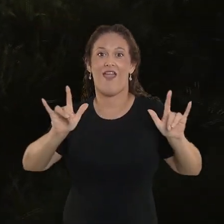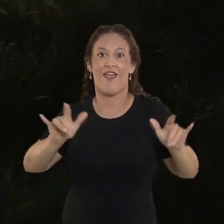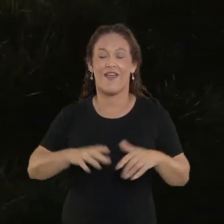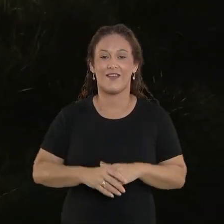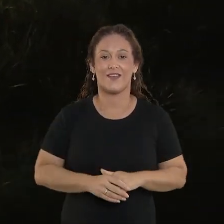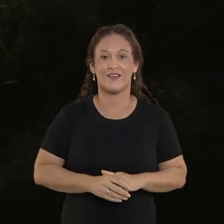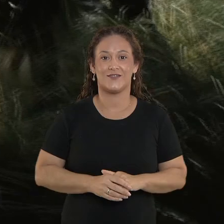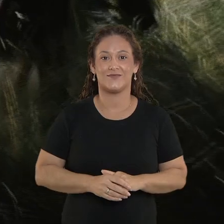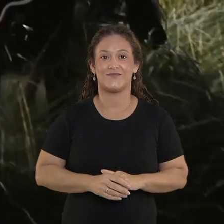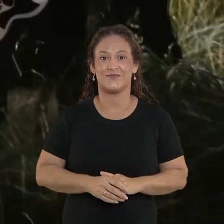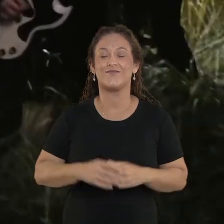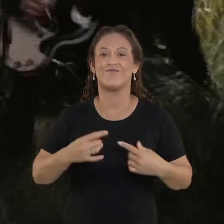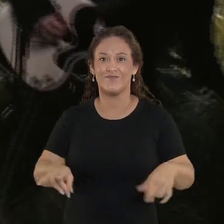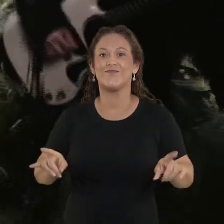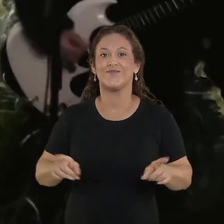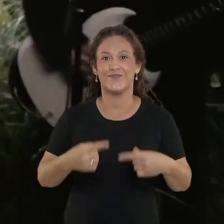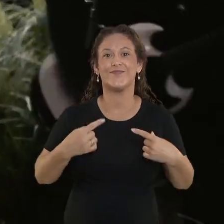a sus espaldas.